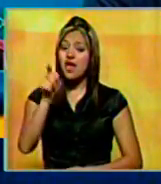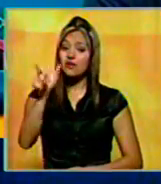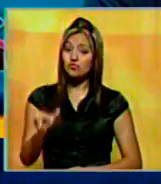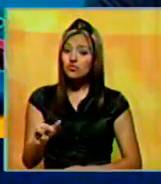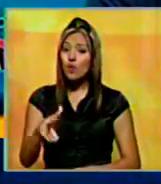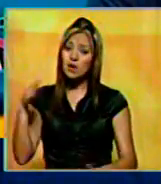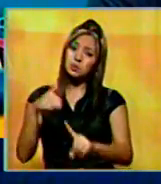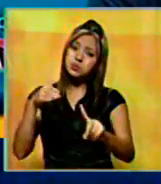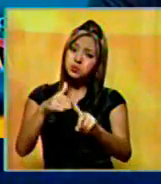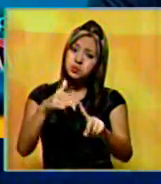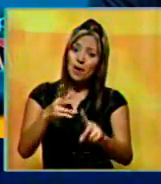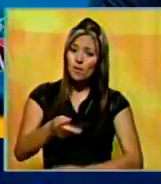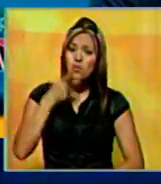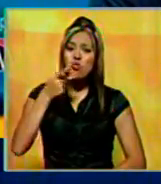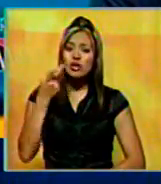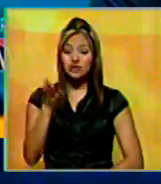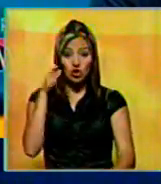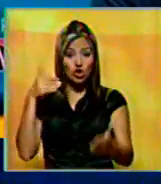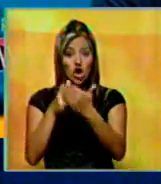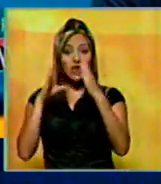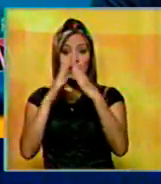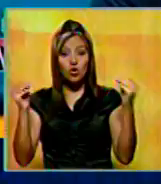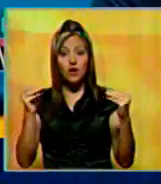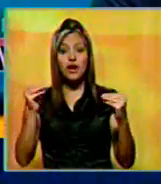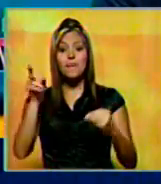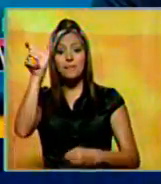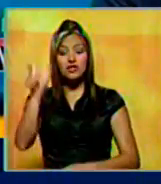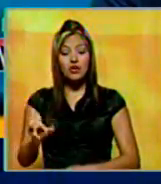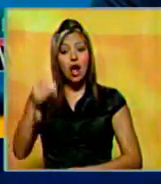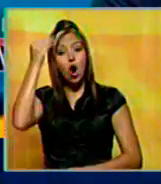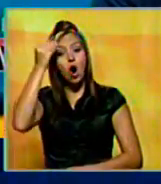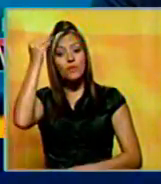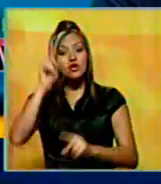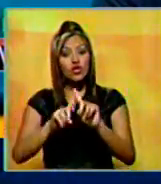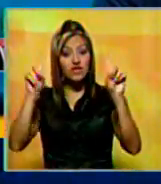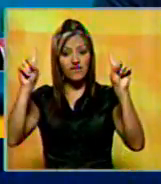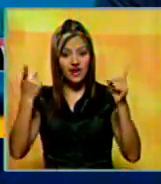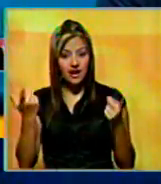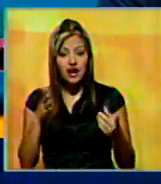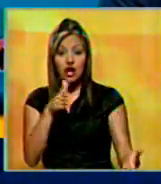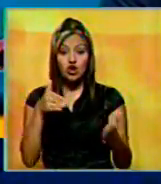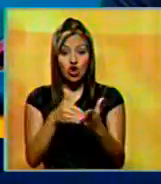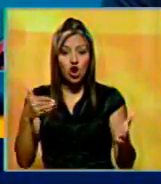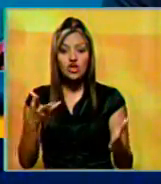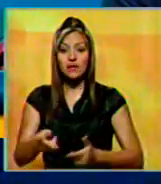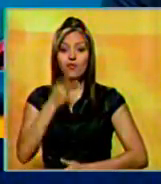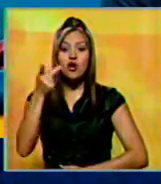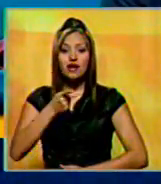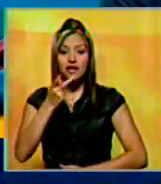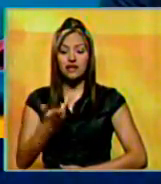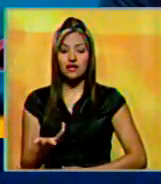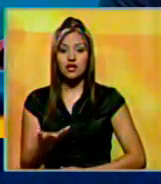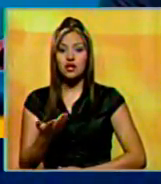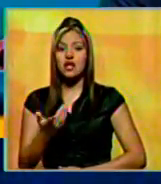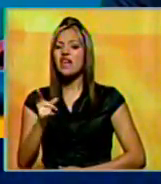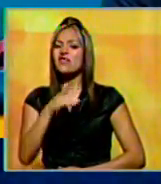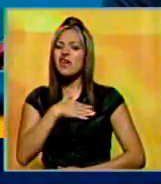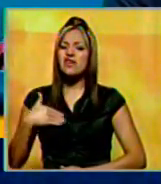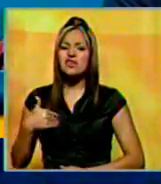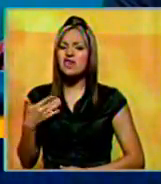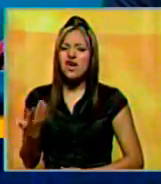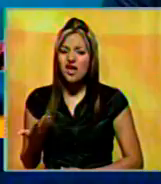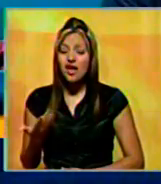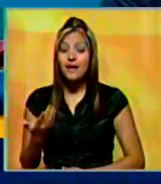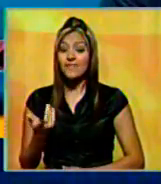de persecución política contra todos aquellos que pensamos distinto, contra la disidencia política, con la intención